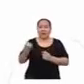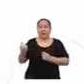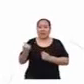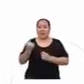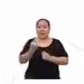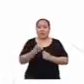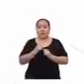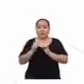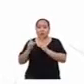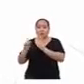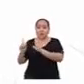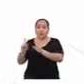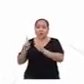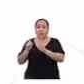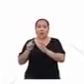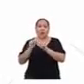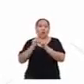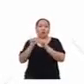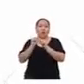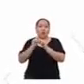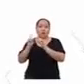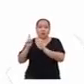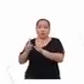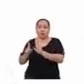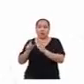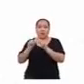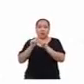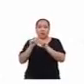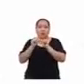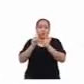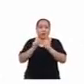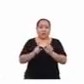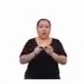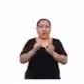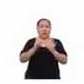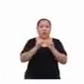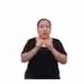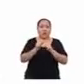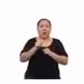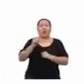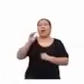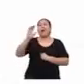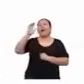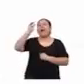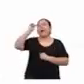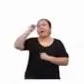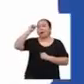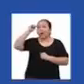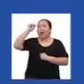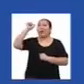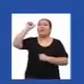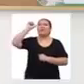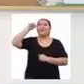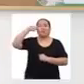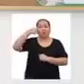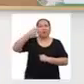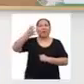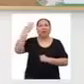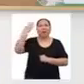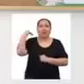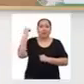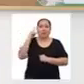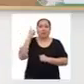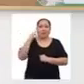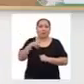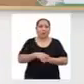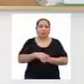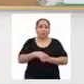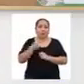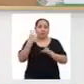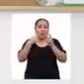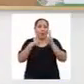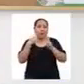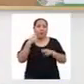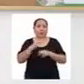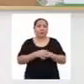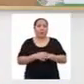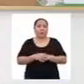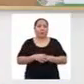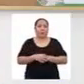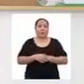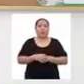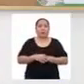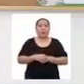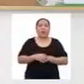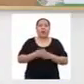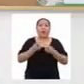de 6. Ah, ya me estoy acordando de esto. Hace tiempo no lo veía. Veámoslo para la variable